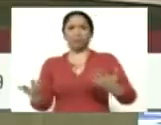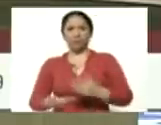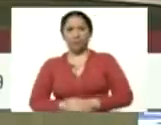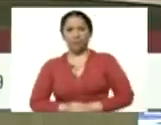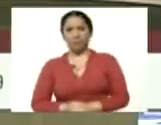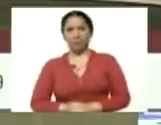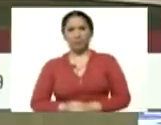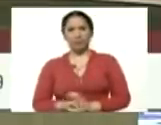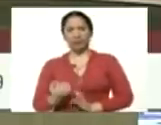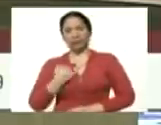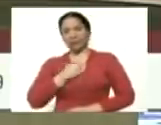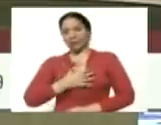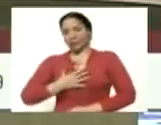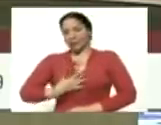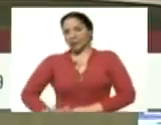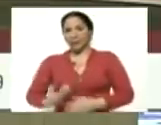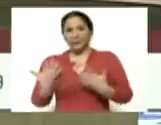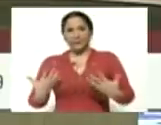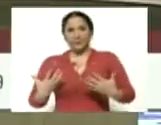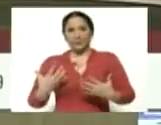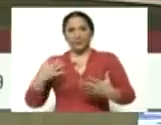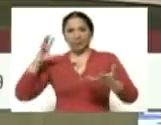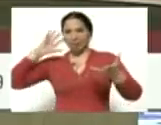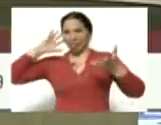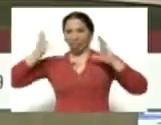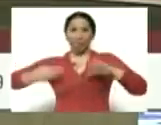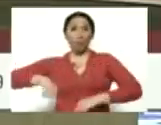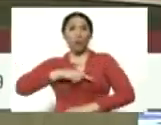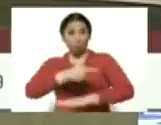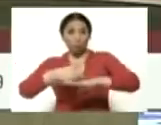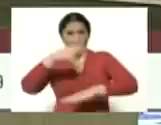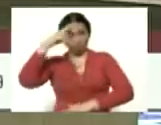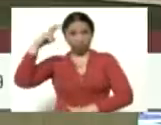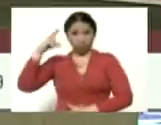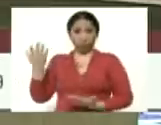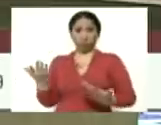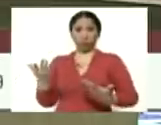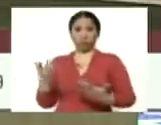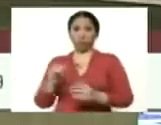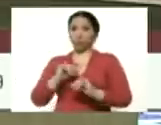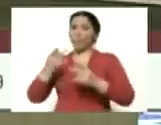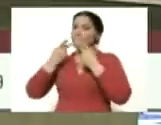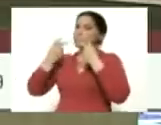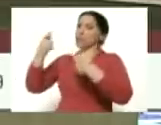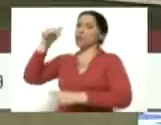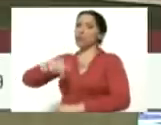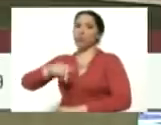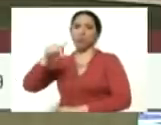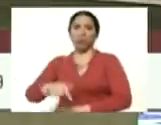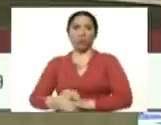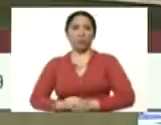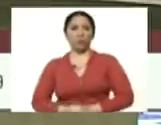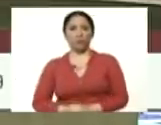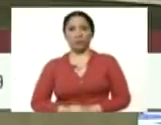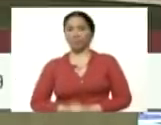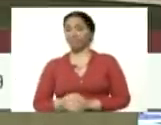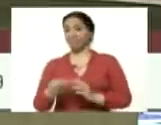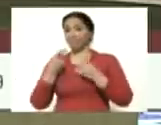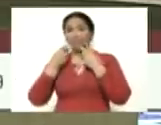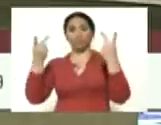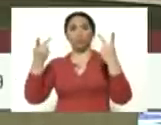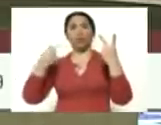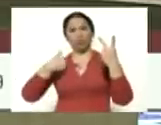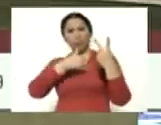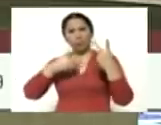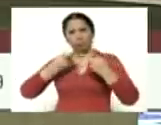tan indignante que nuestro gobierno, nuestra Cancillería, publicó hoy un comunicado que quiero compartir